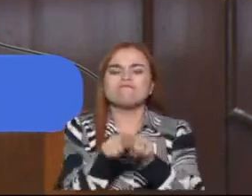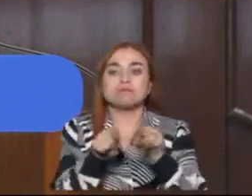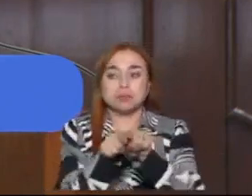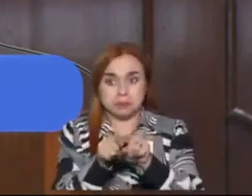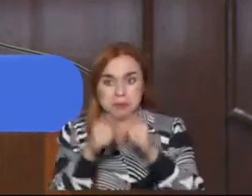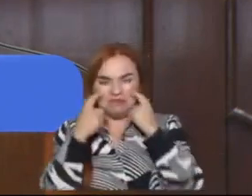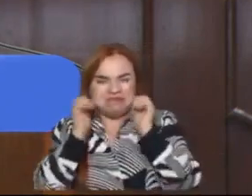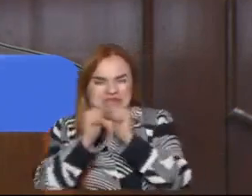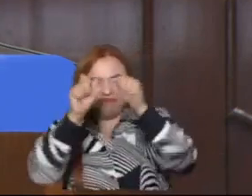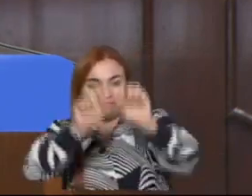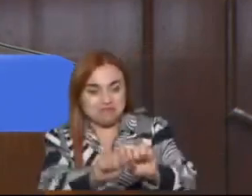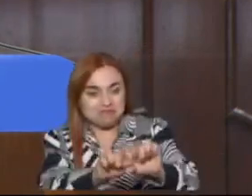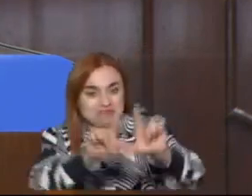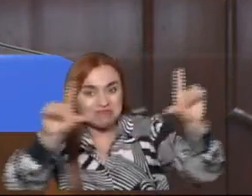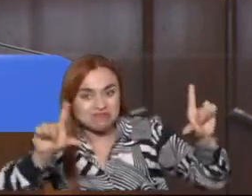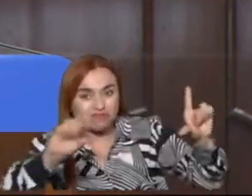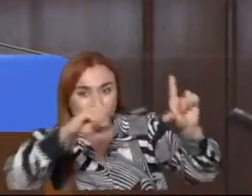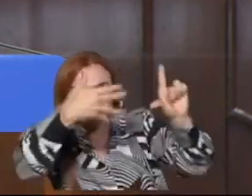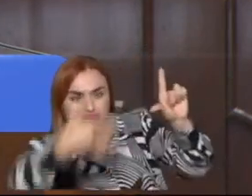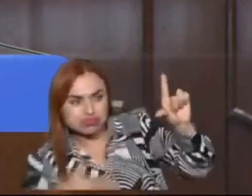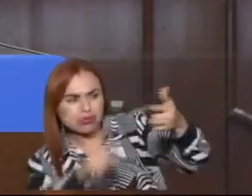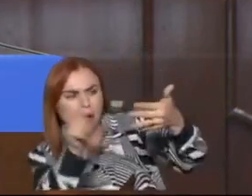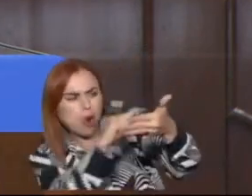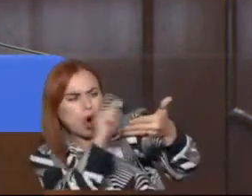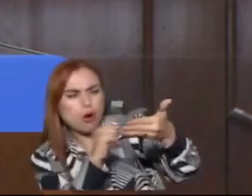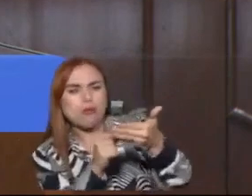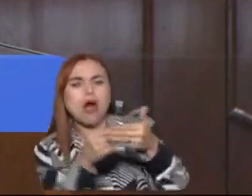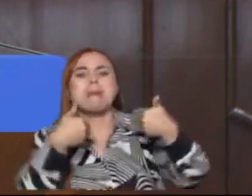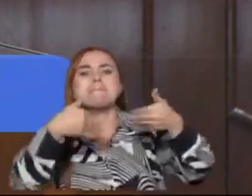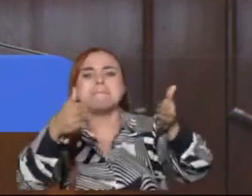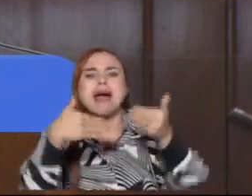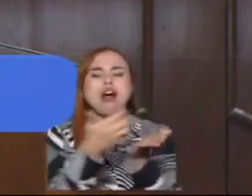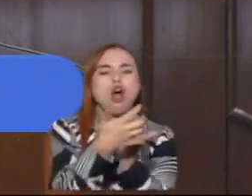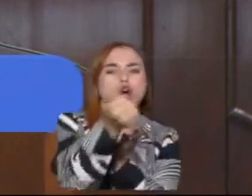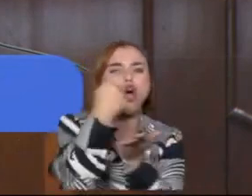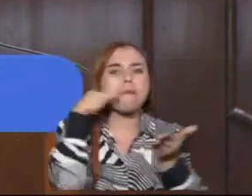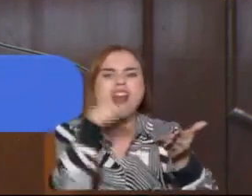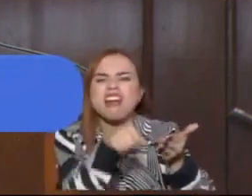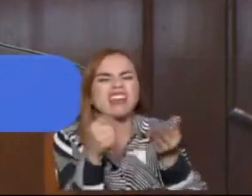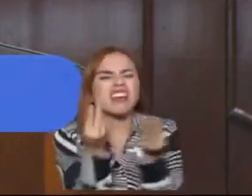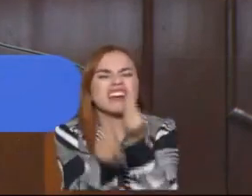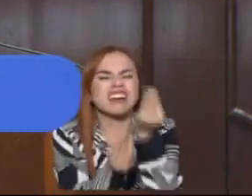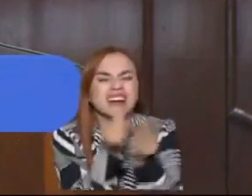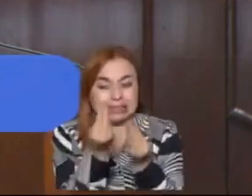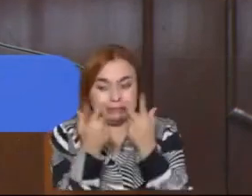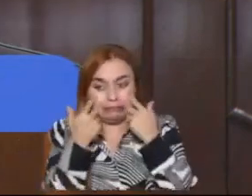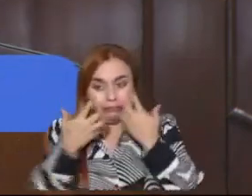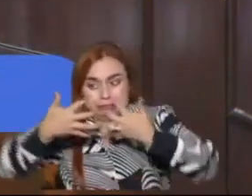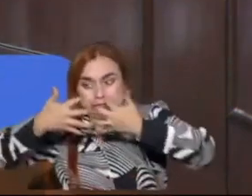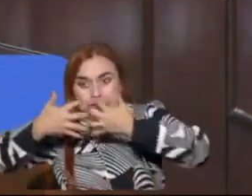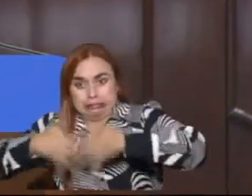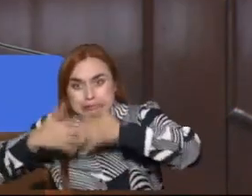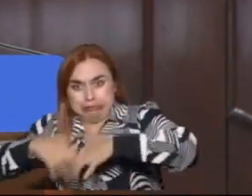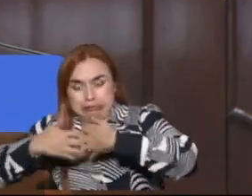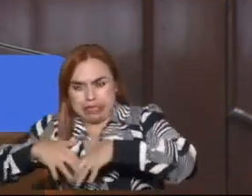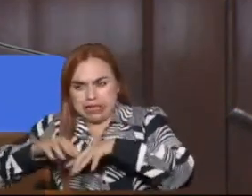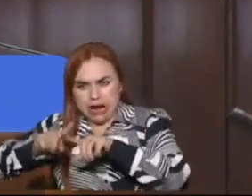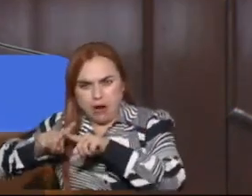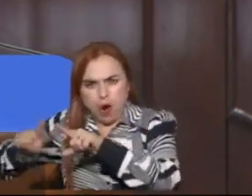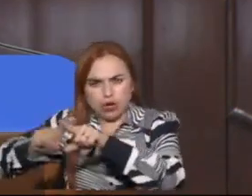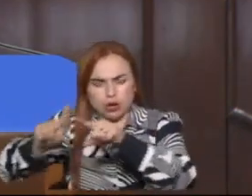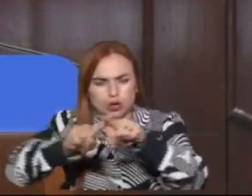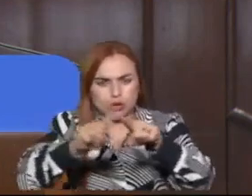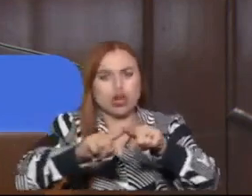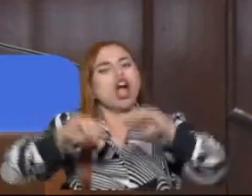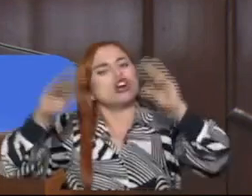da la oportunidad a pequeñas y medianas empresas de ofrecerle al Estado sus productos y servicios